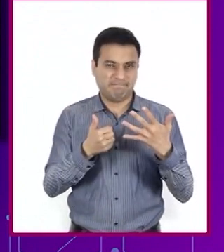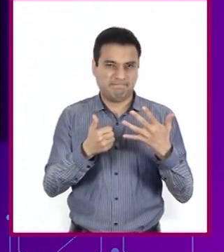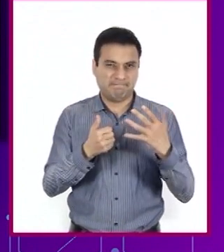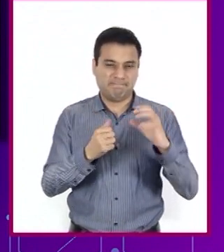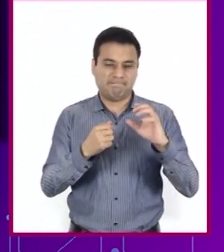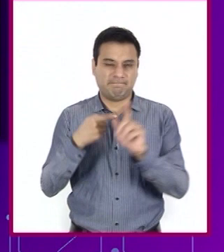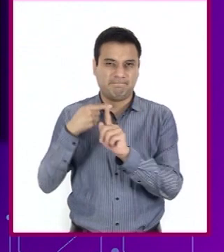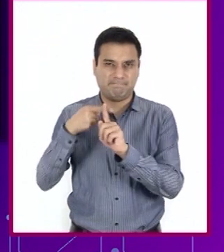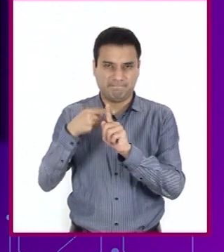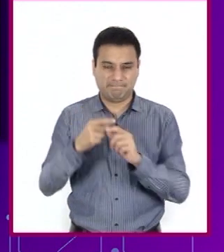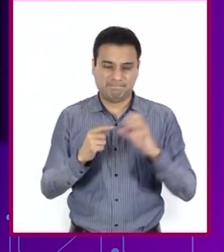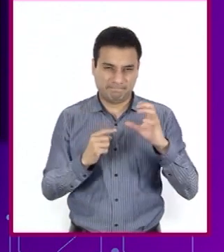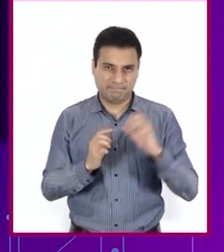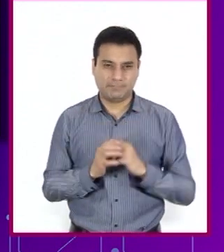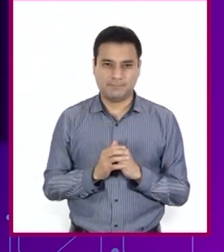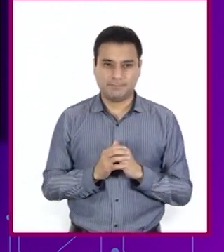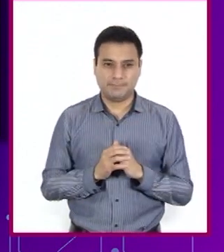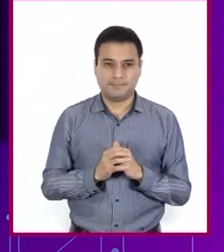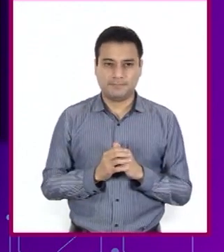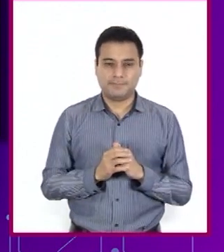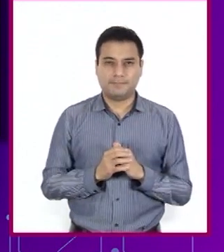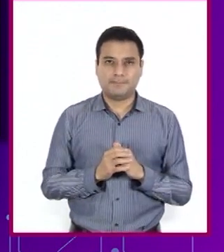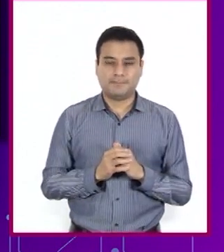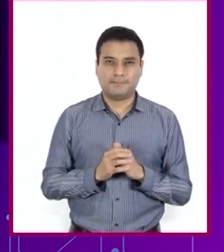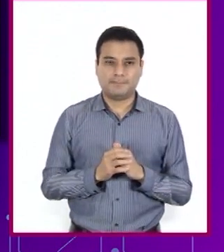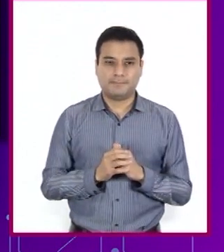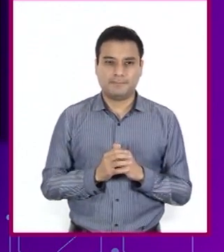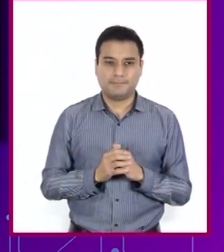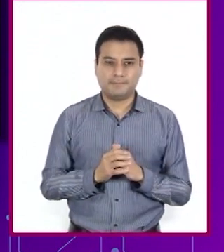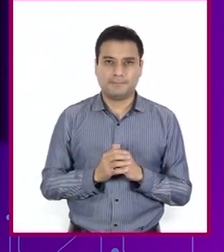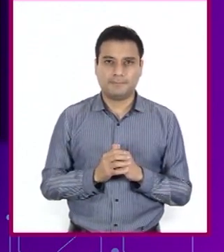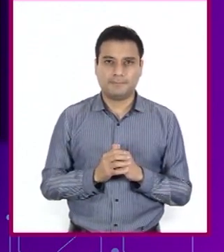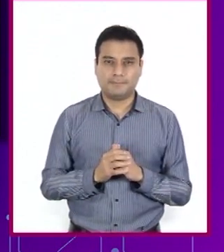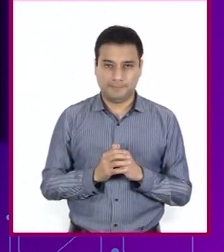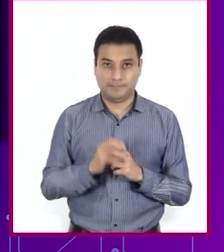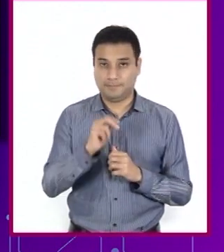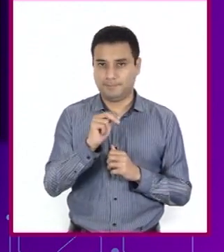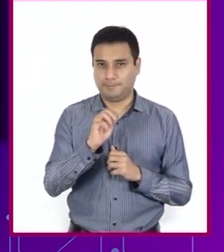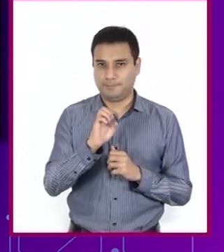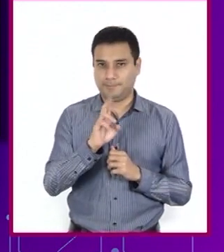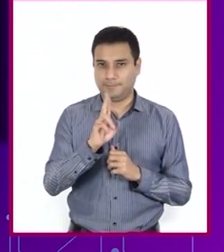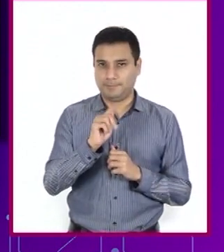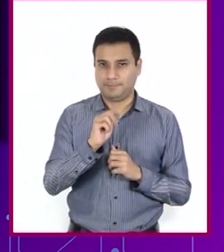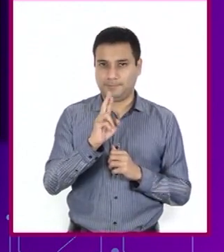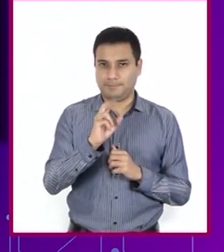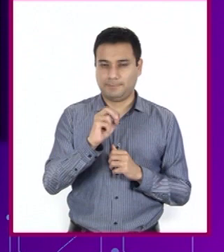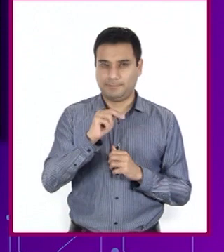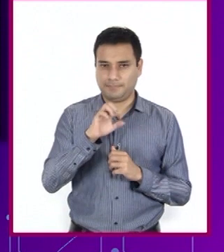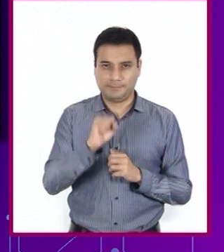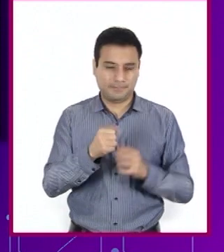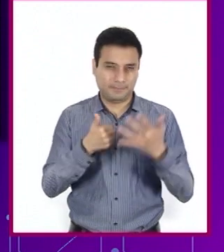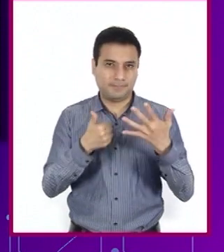agregamos los neutrones, que también son 6.